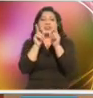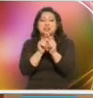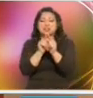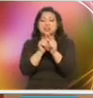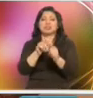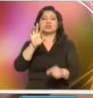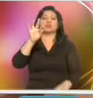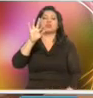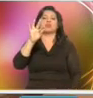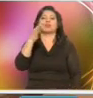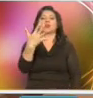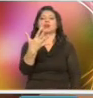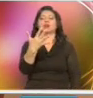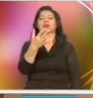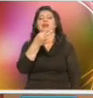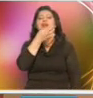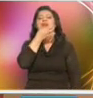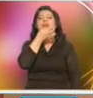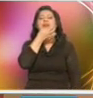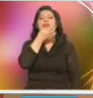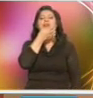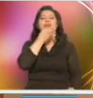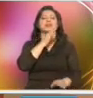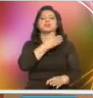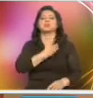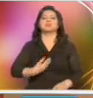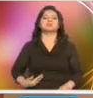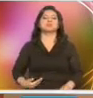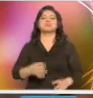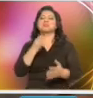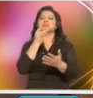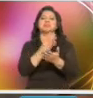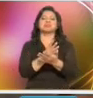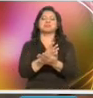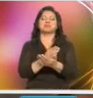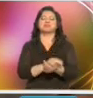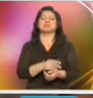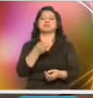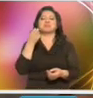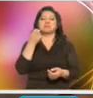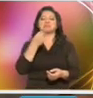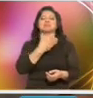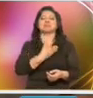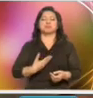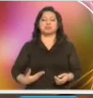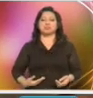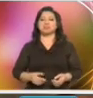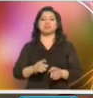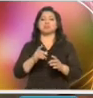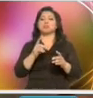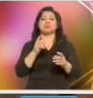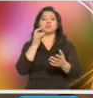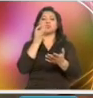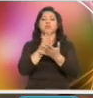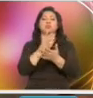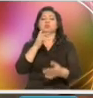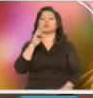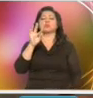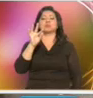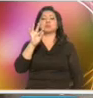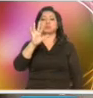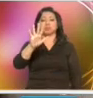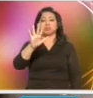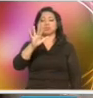solo 45 minutos. 45 minutos. Es el presidente que menos ha durado. ¿Y aportó grandes